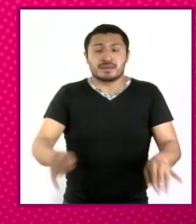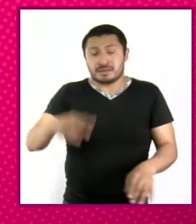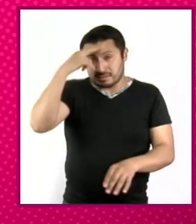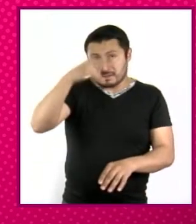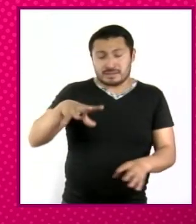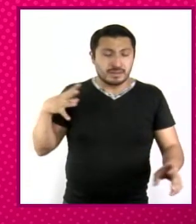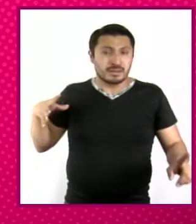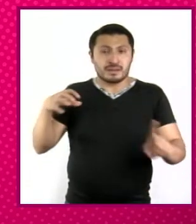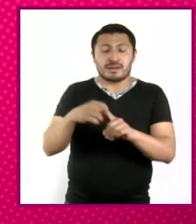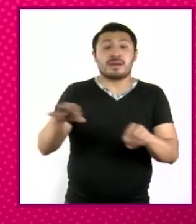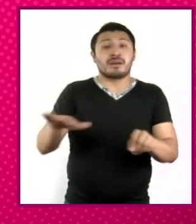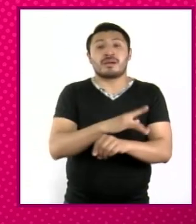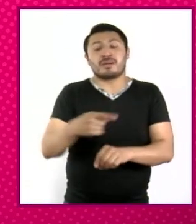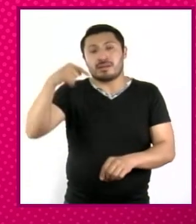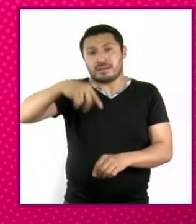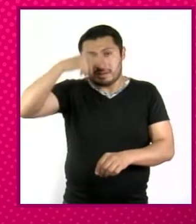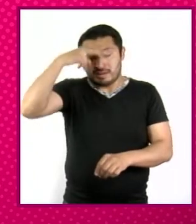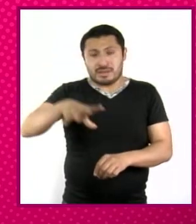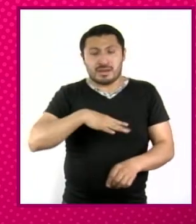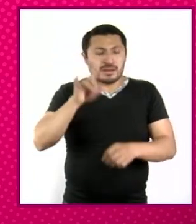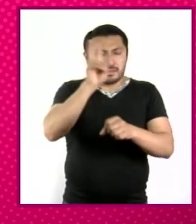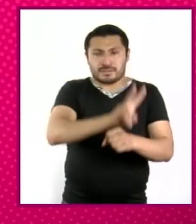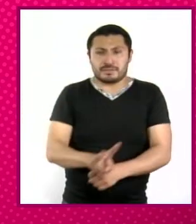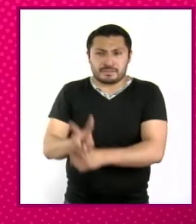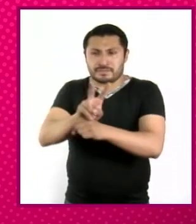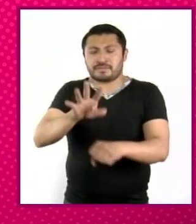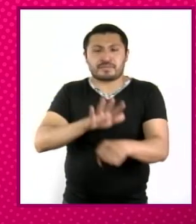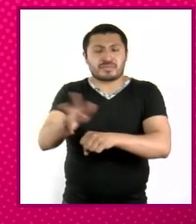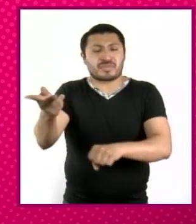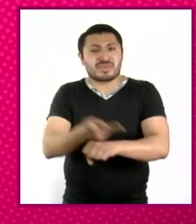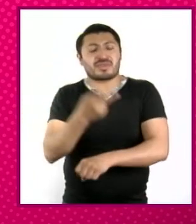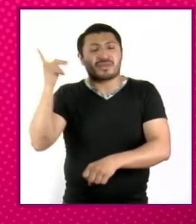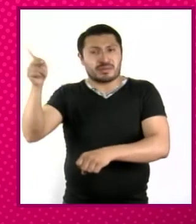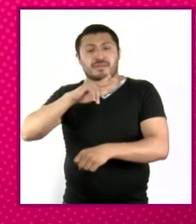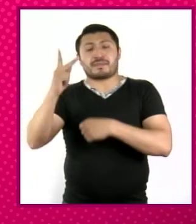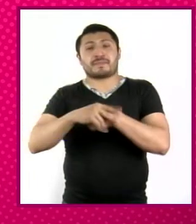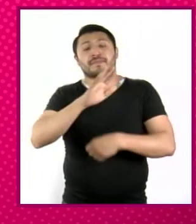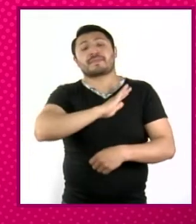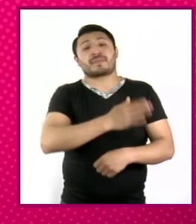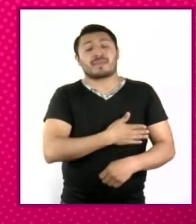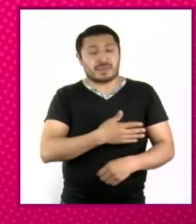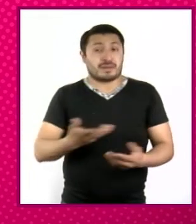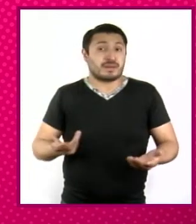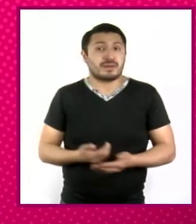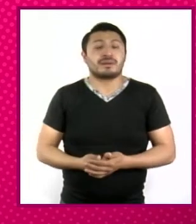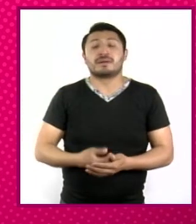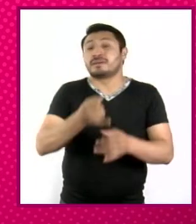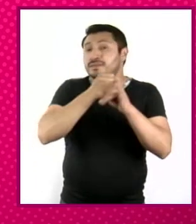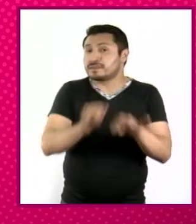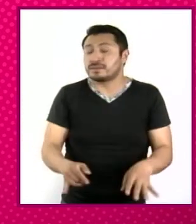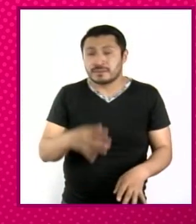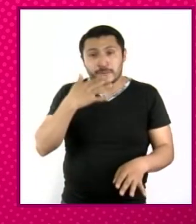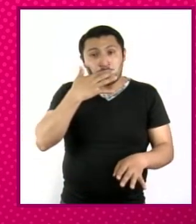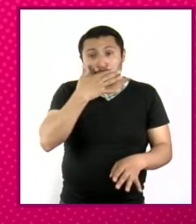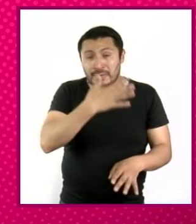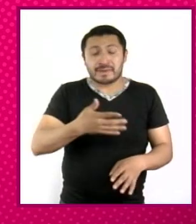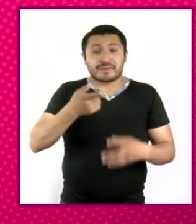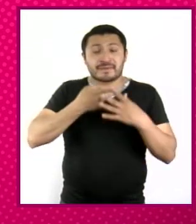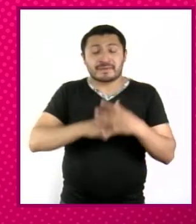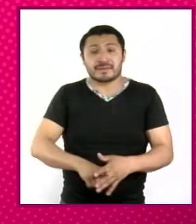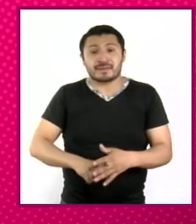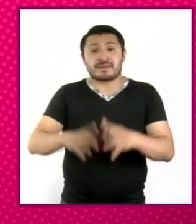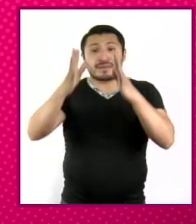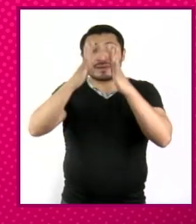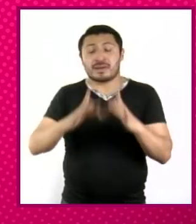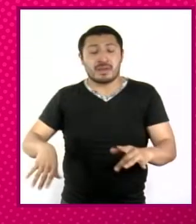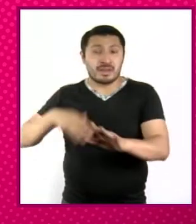se logra porque desde México se está observando lo que está pasando en España, ¿no? De entrada, la independencia comienza por la invasión